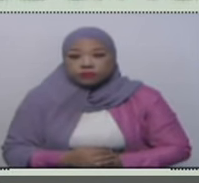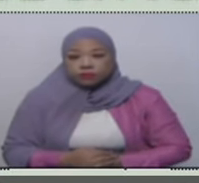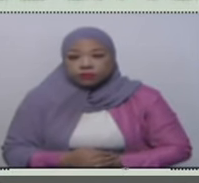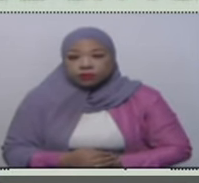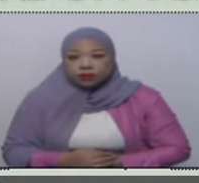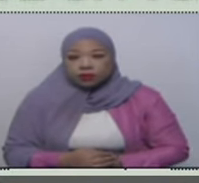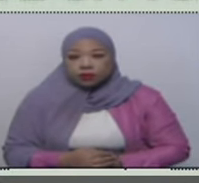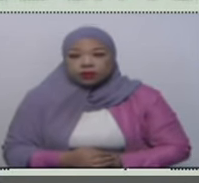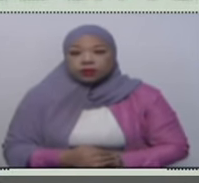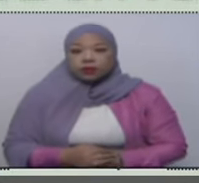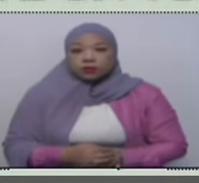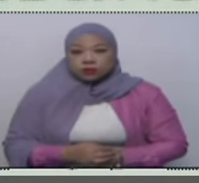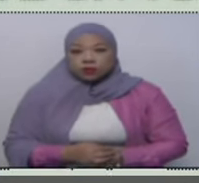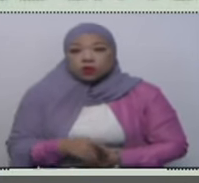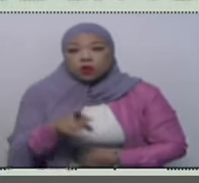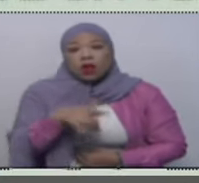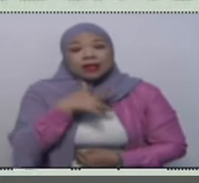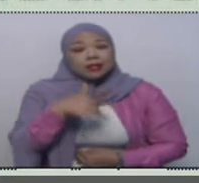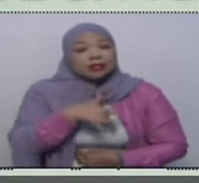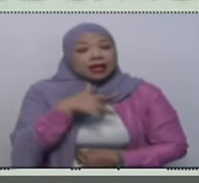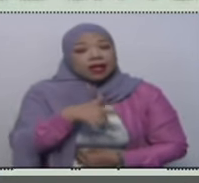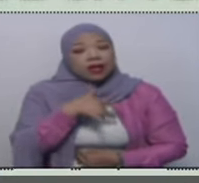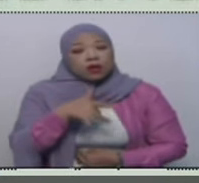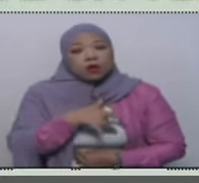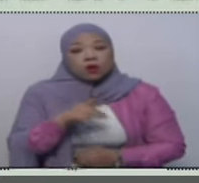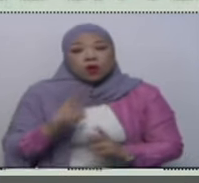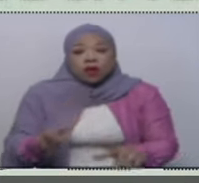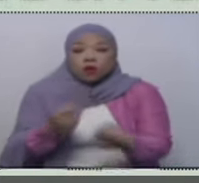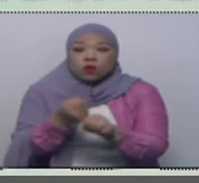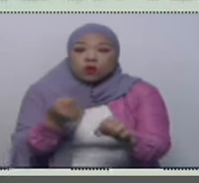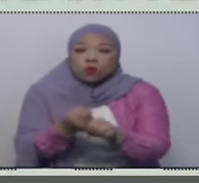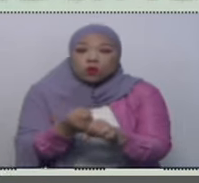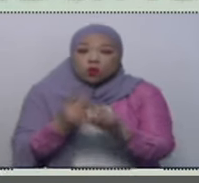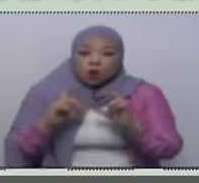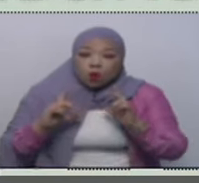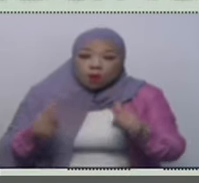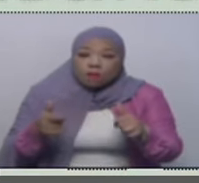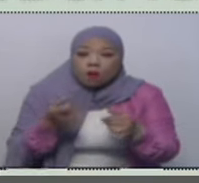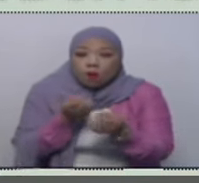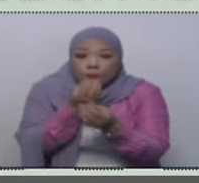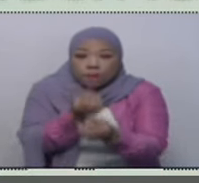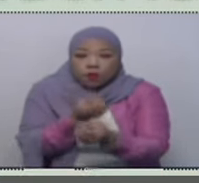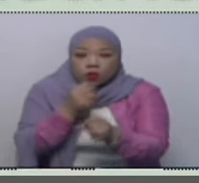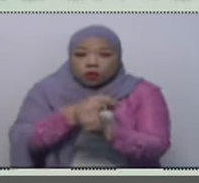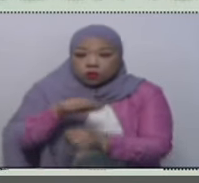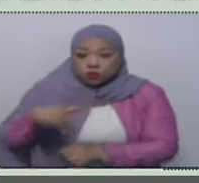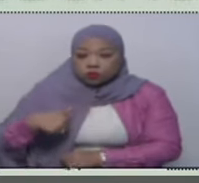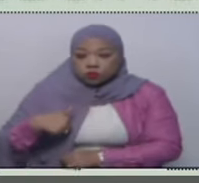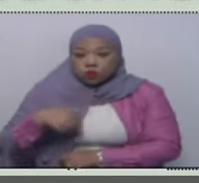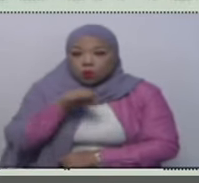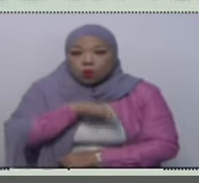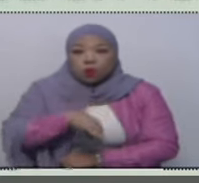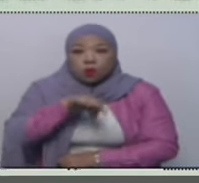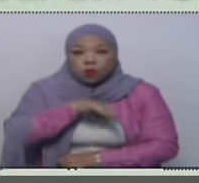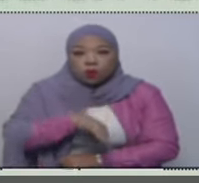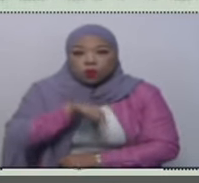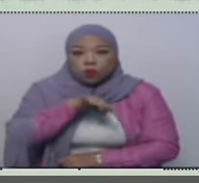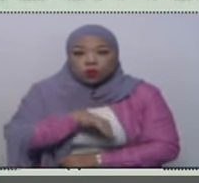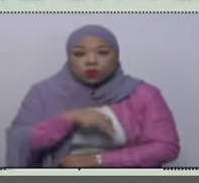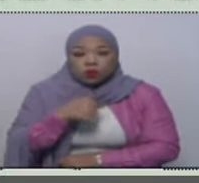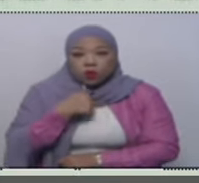Y diciendo, como usted en el inicio del programa mencionó, nosotros somos,